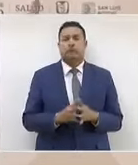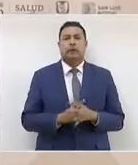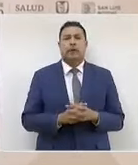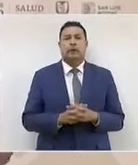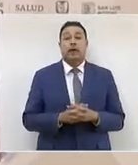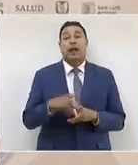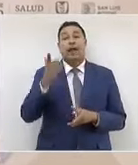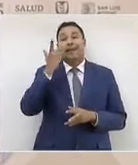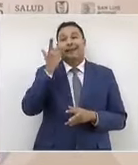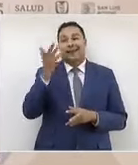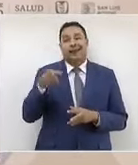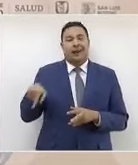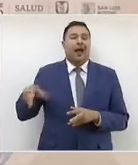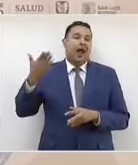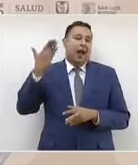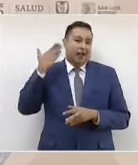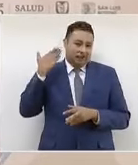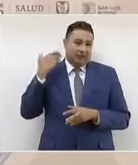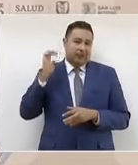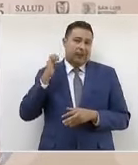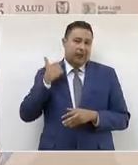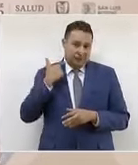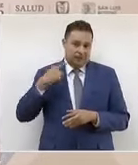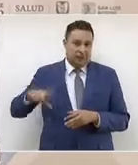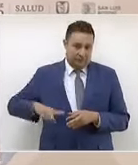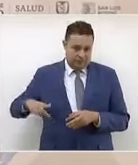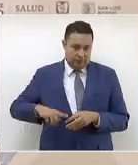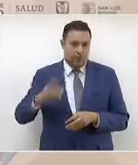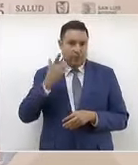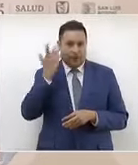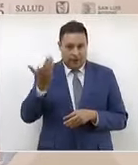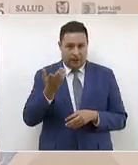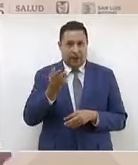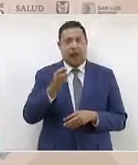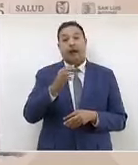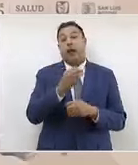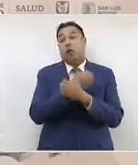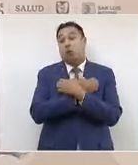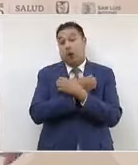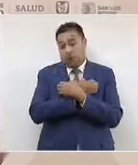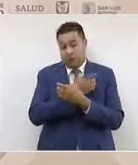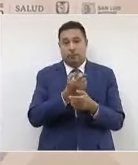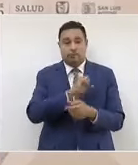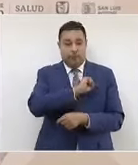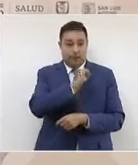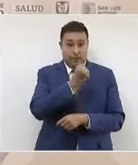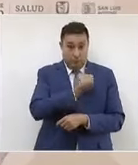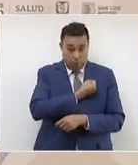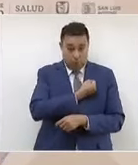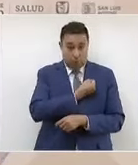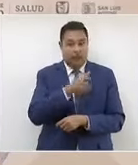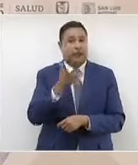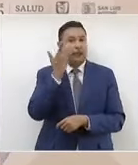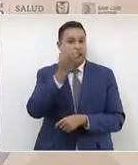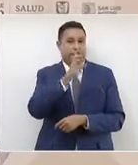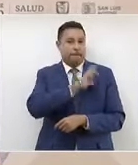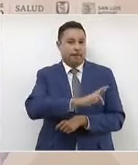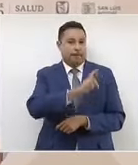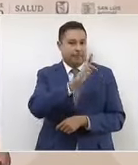Quisieron privatizar la educación y la salud.